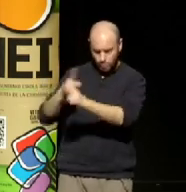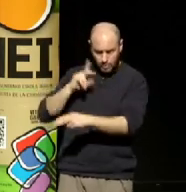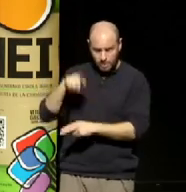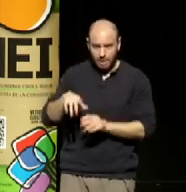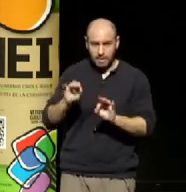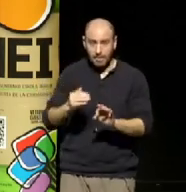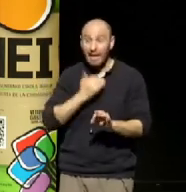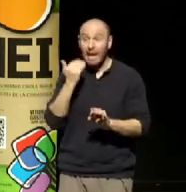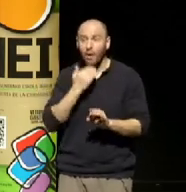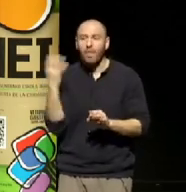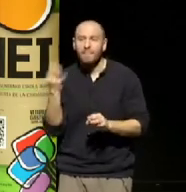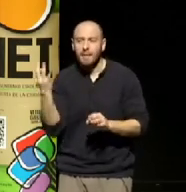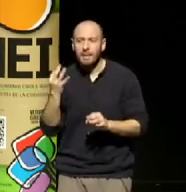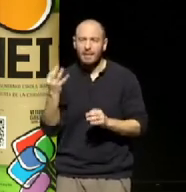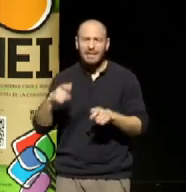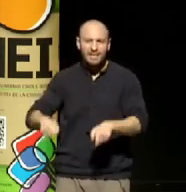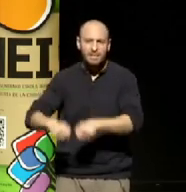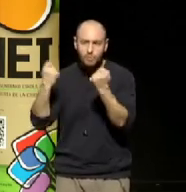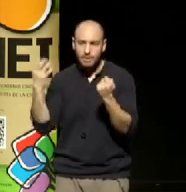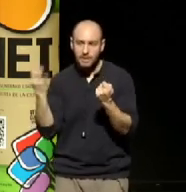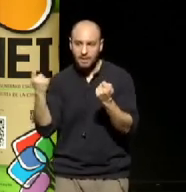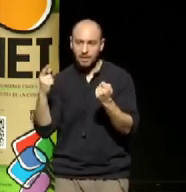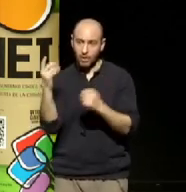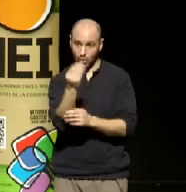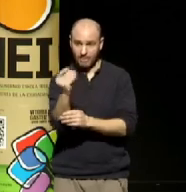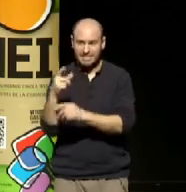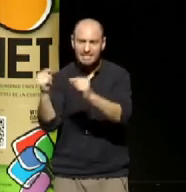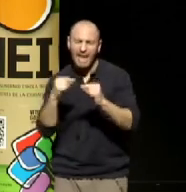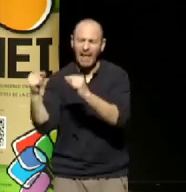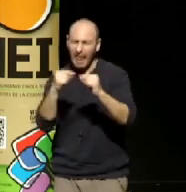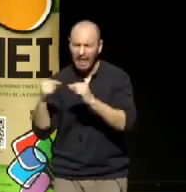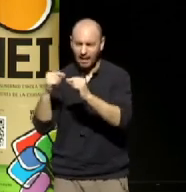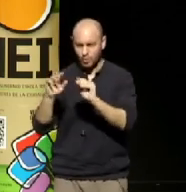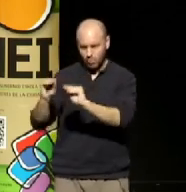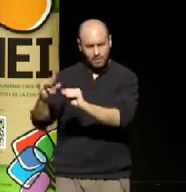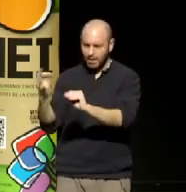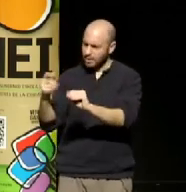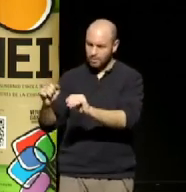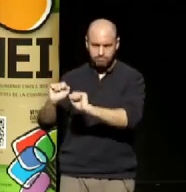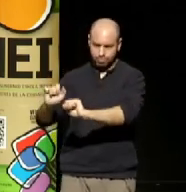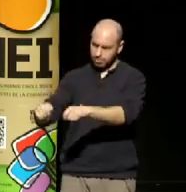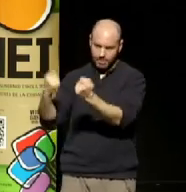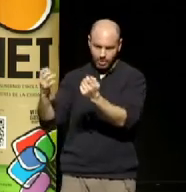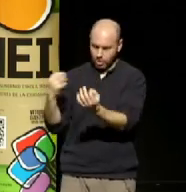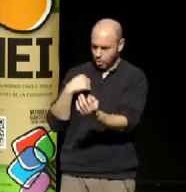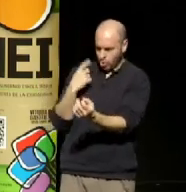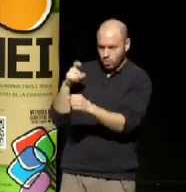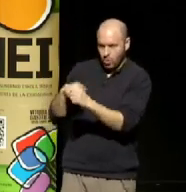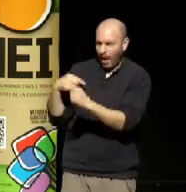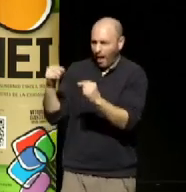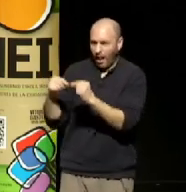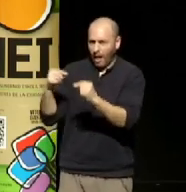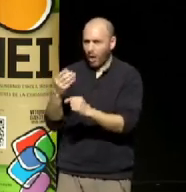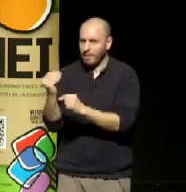que tenemos que destruir a toda costa, las tertulias de jóvenes. O sea, yo no quiero tertulias con jóvenes. ¿Haces tertulias